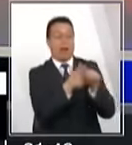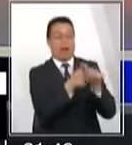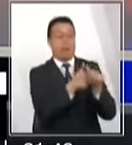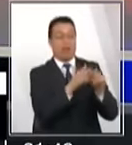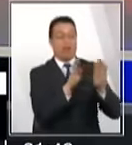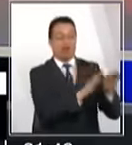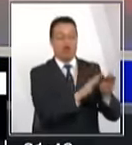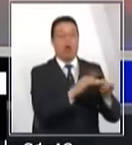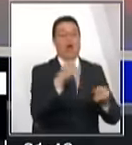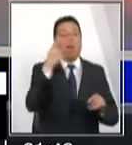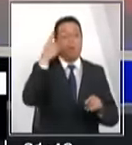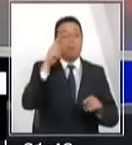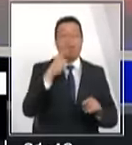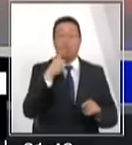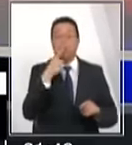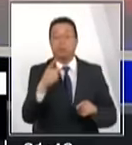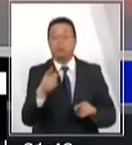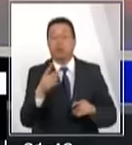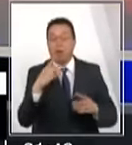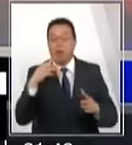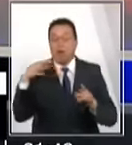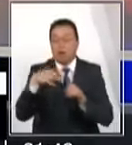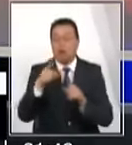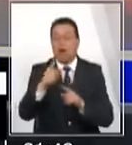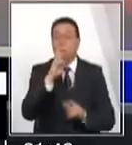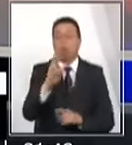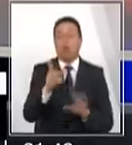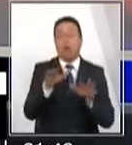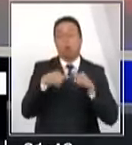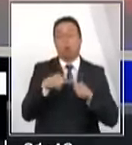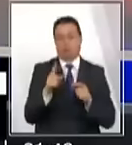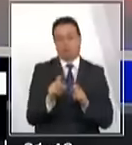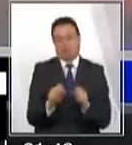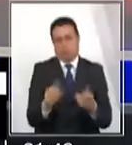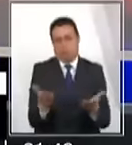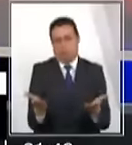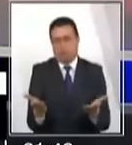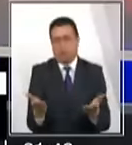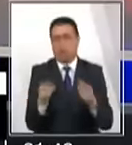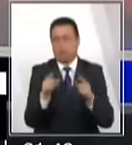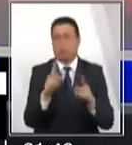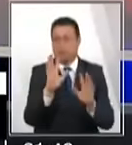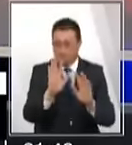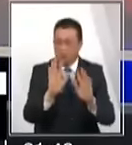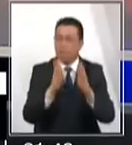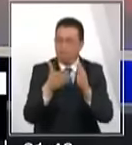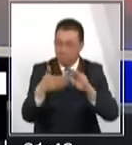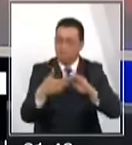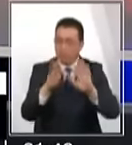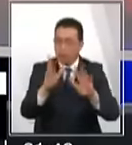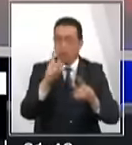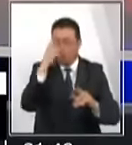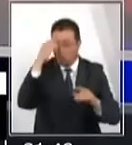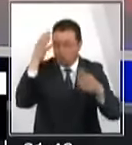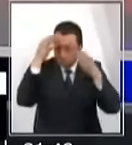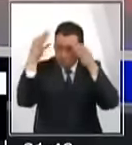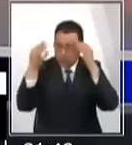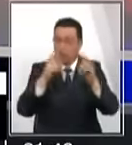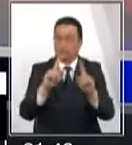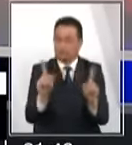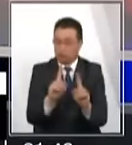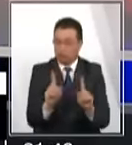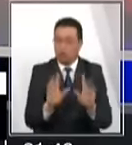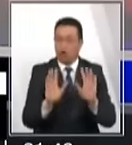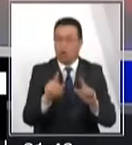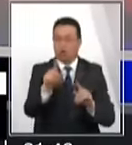responde cuando se le pregunta por la parte crítica perón y se lo pregunto Perdón es que no es un detalle no es un detalle si cuando